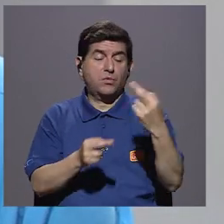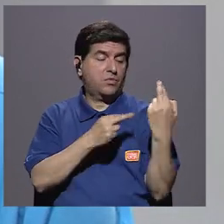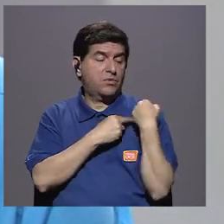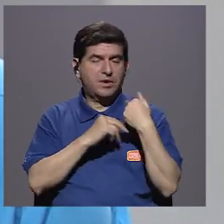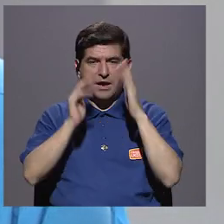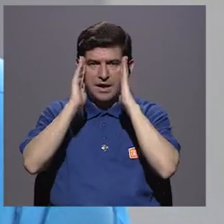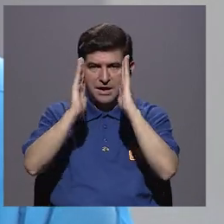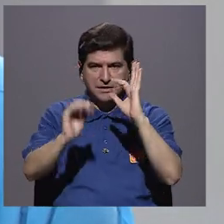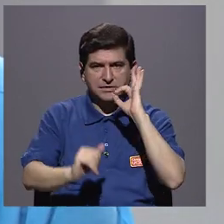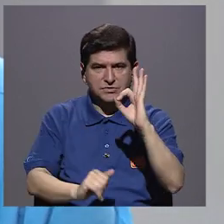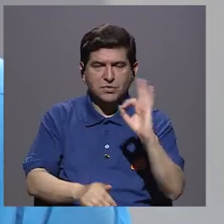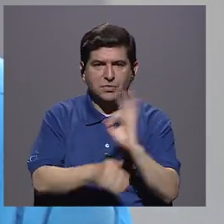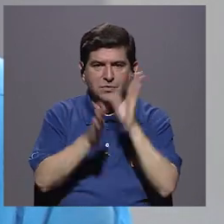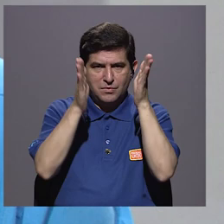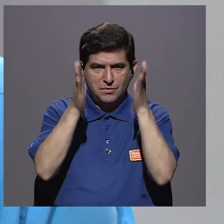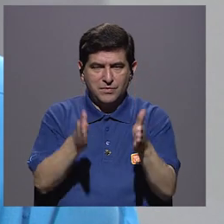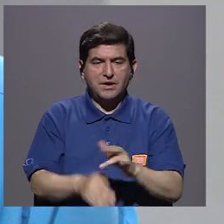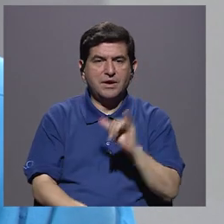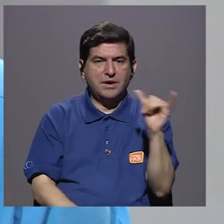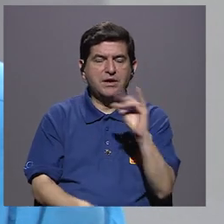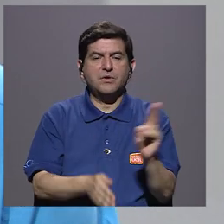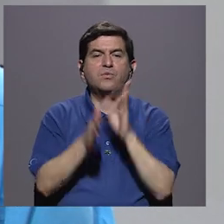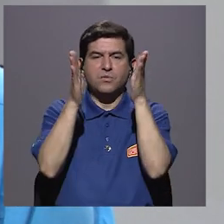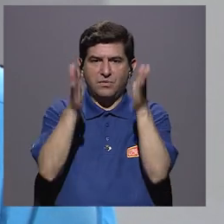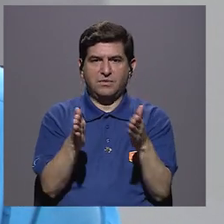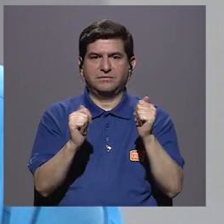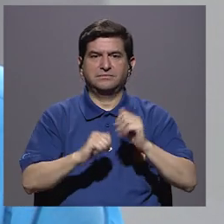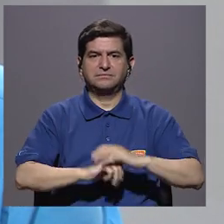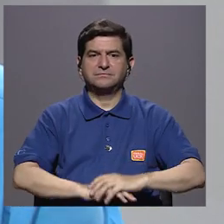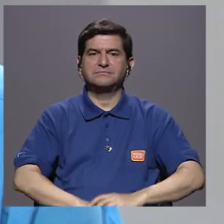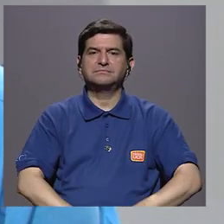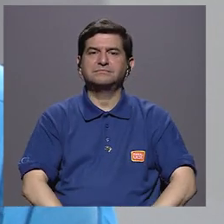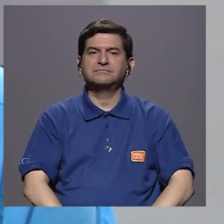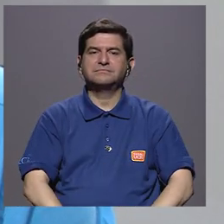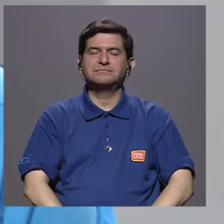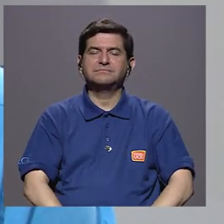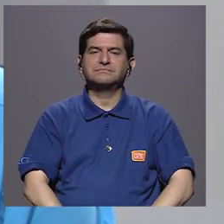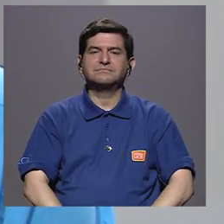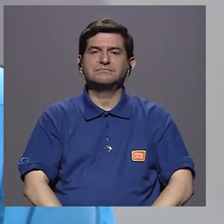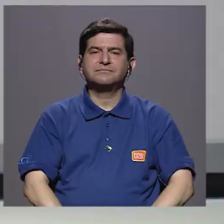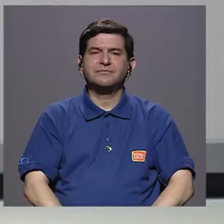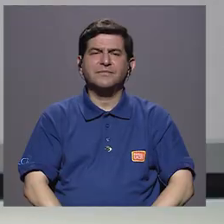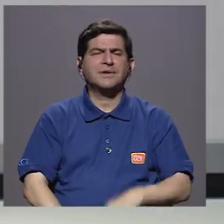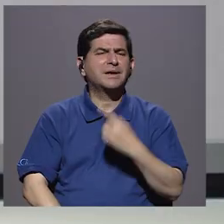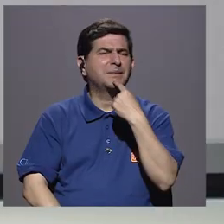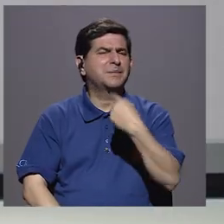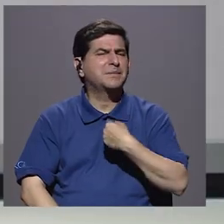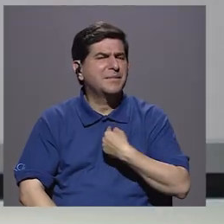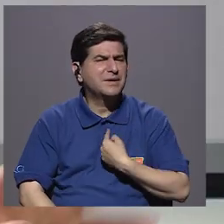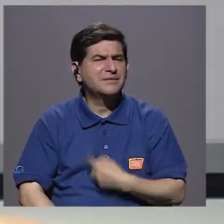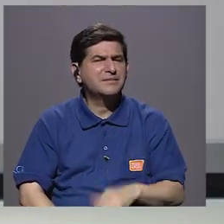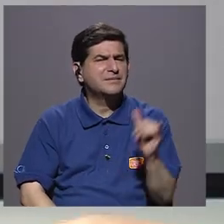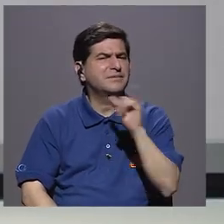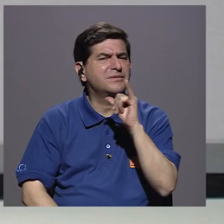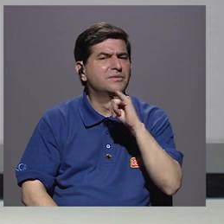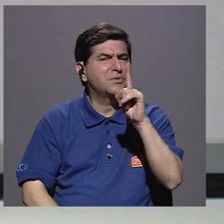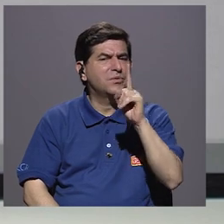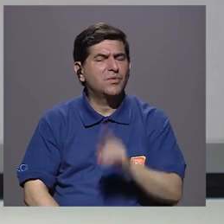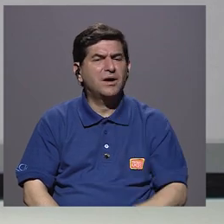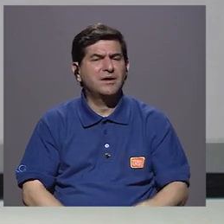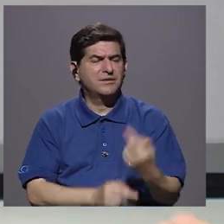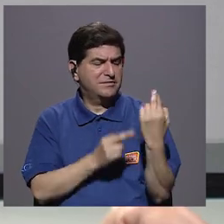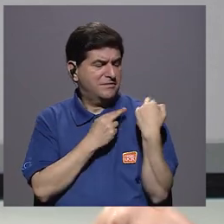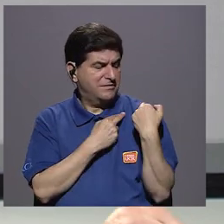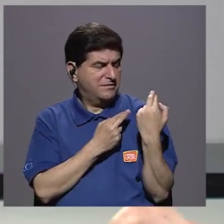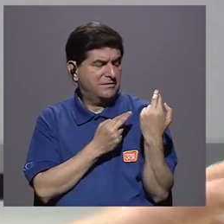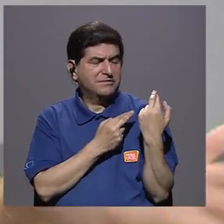es tratar bien a los funcionarios como a los usuarios. Entonces, sería uno de esos. Usted me comentaba también acerca de uno de los